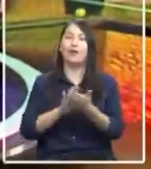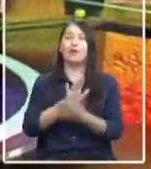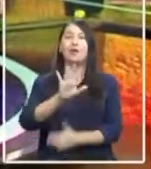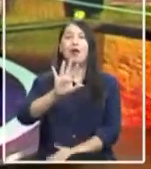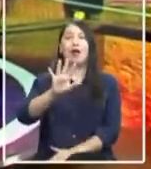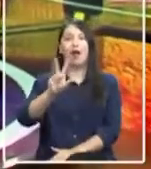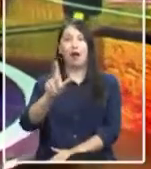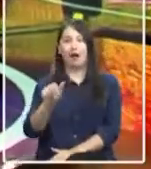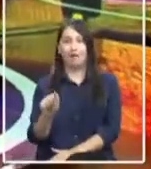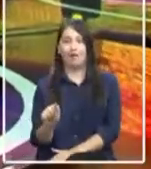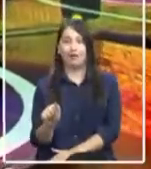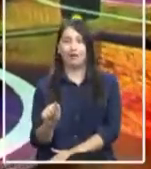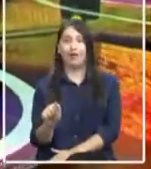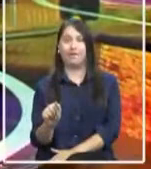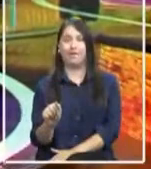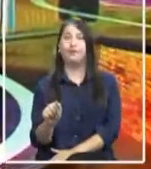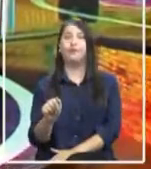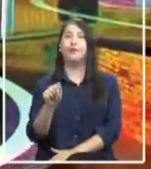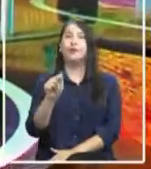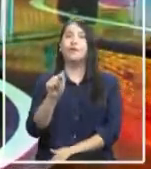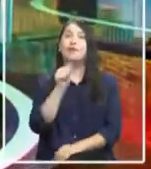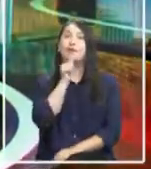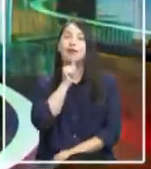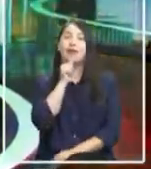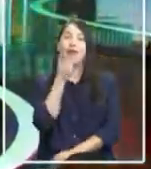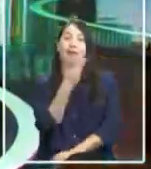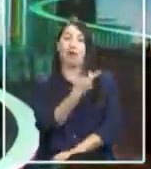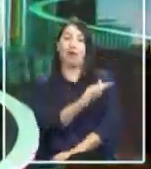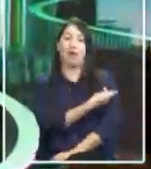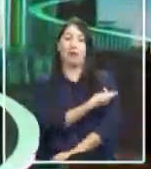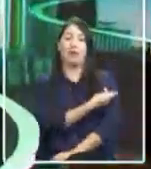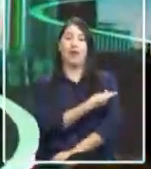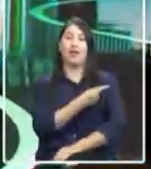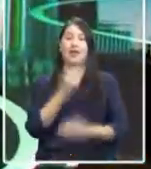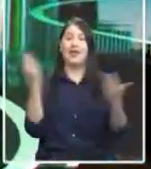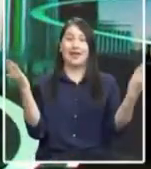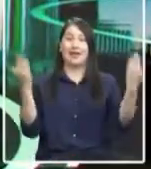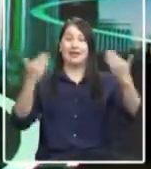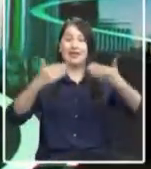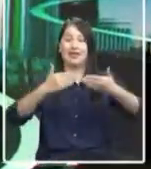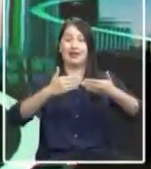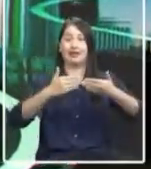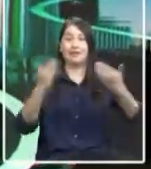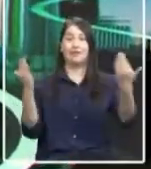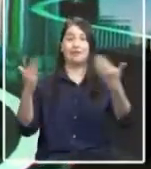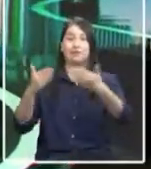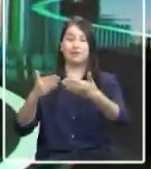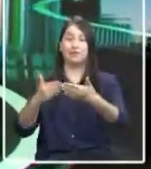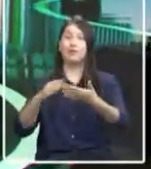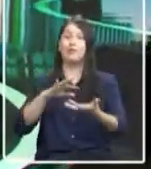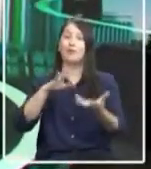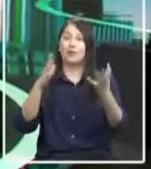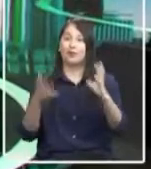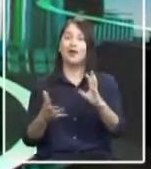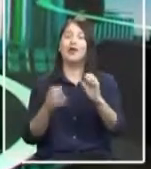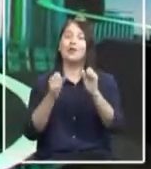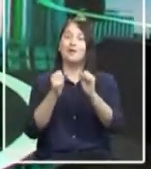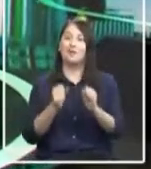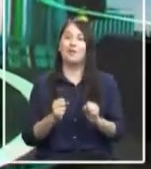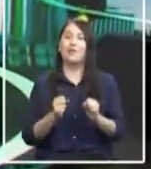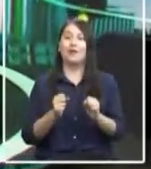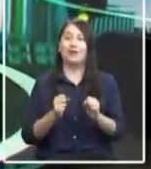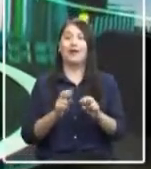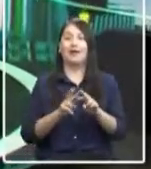donde eventualmente, por la falta de vacunas y el cierre de perímetros a nivel mundial, se pueden generar nuevas